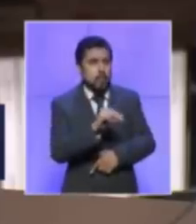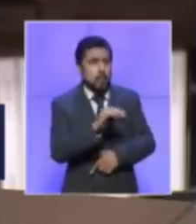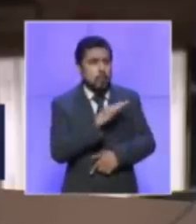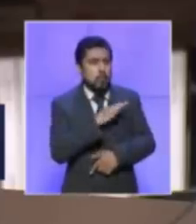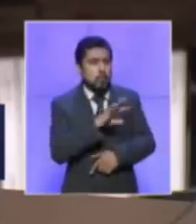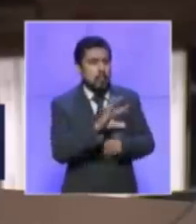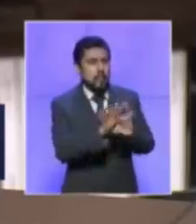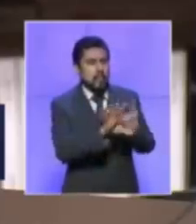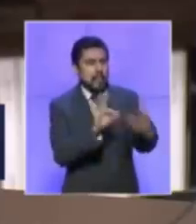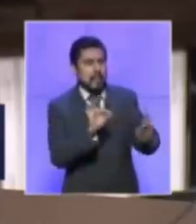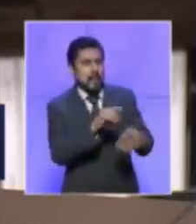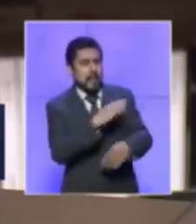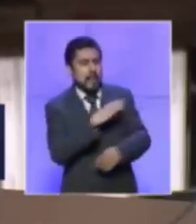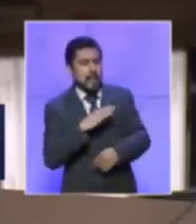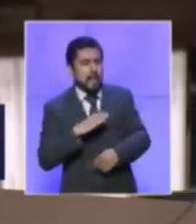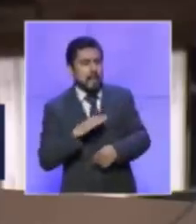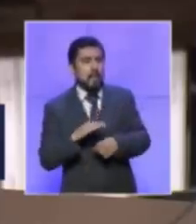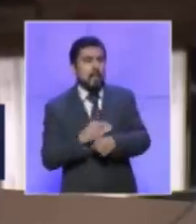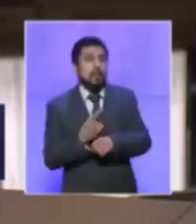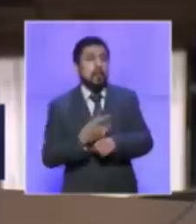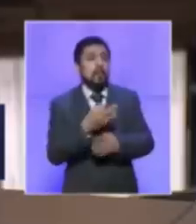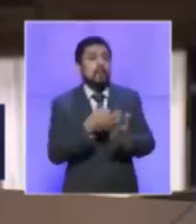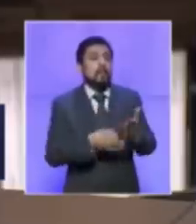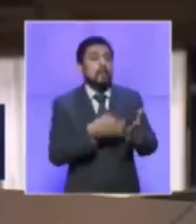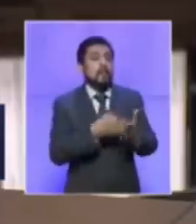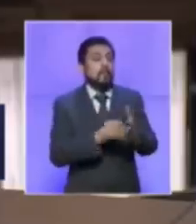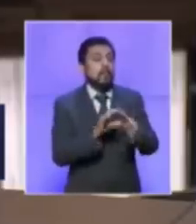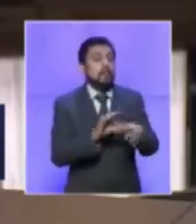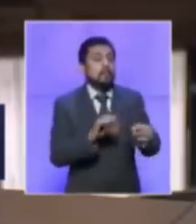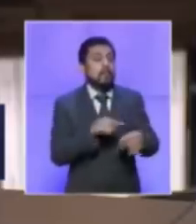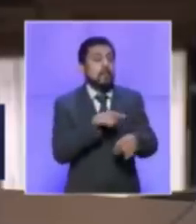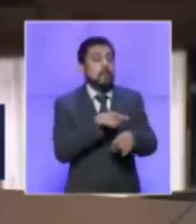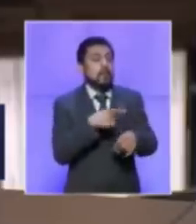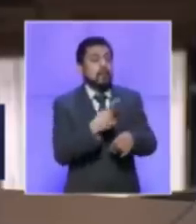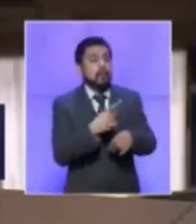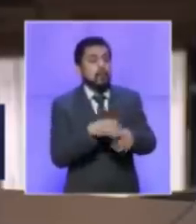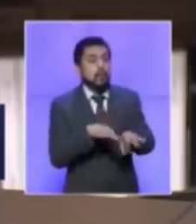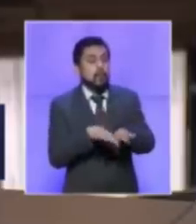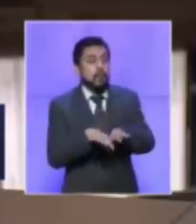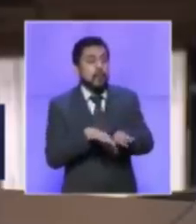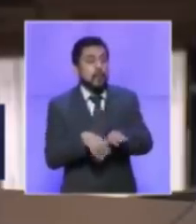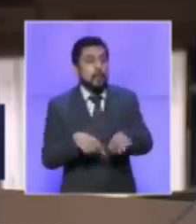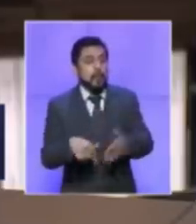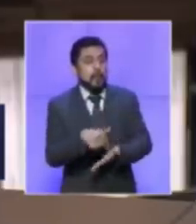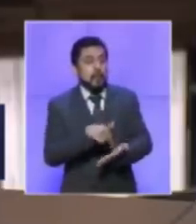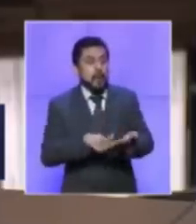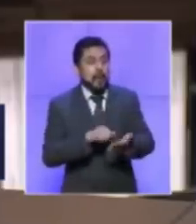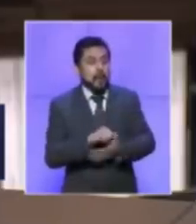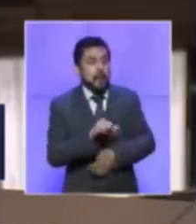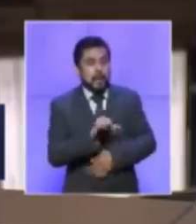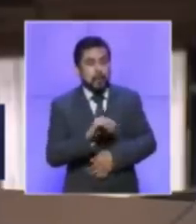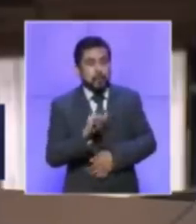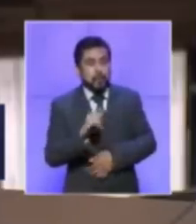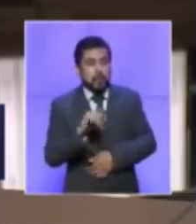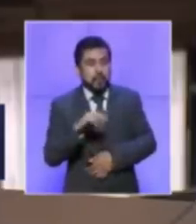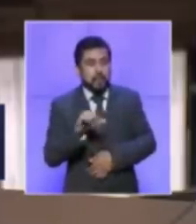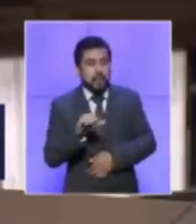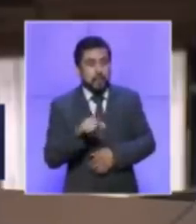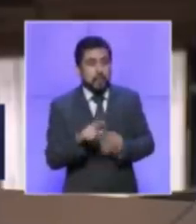pero del Pri del pan sin duda sobre todo el pan Alejandro Moreno Cárdenas quién sabe se destapó